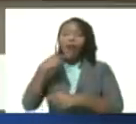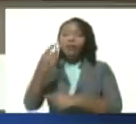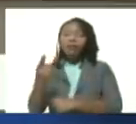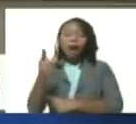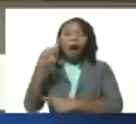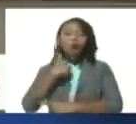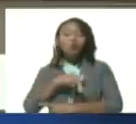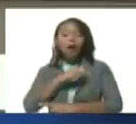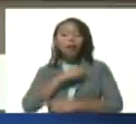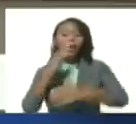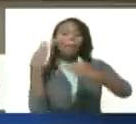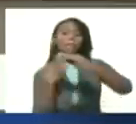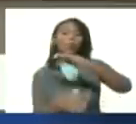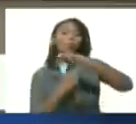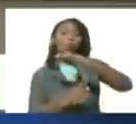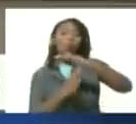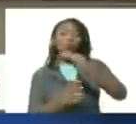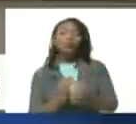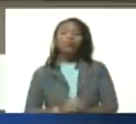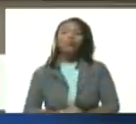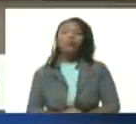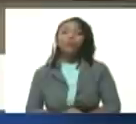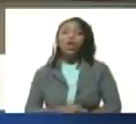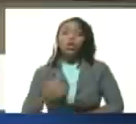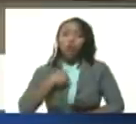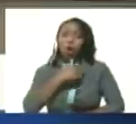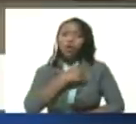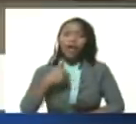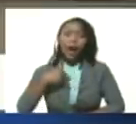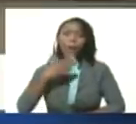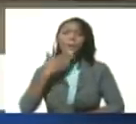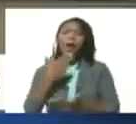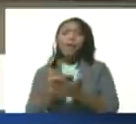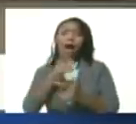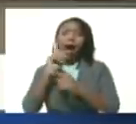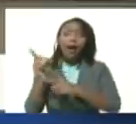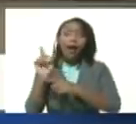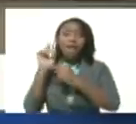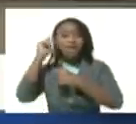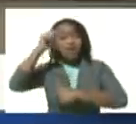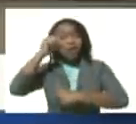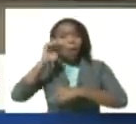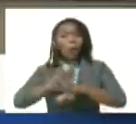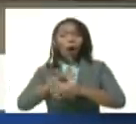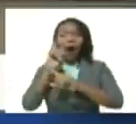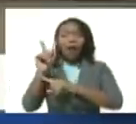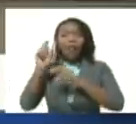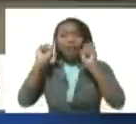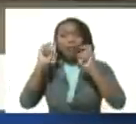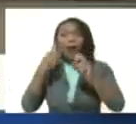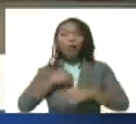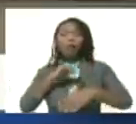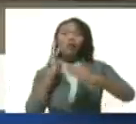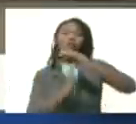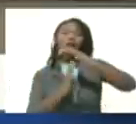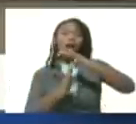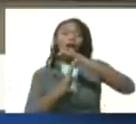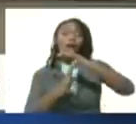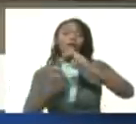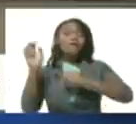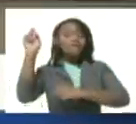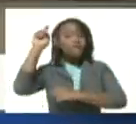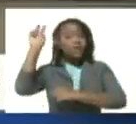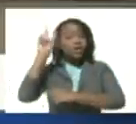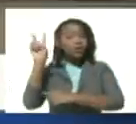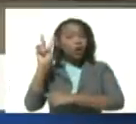a nuestra migración. Yo quiero pedir el video porque allí él se refiere a nuestros migrantes venezolanos